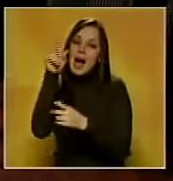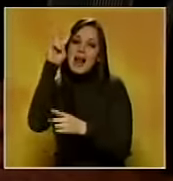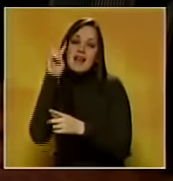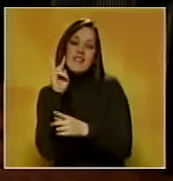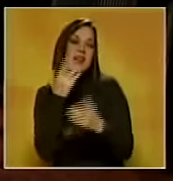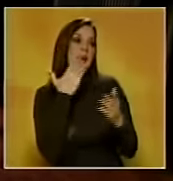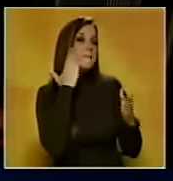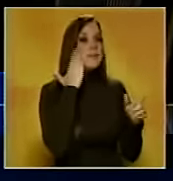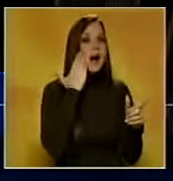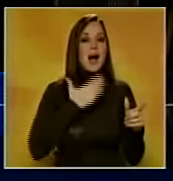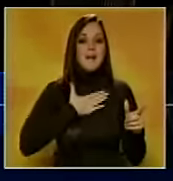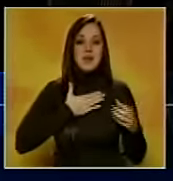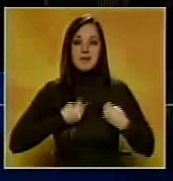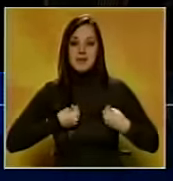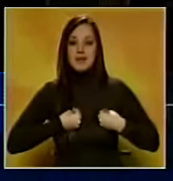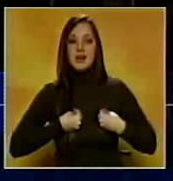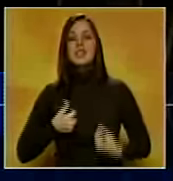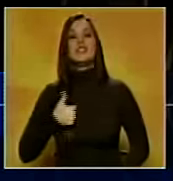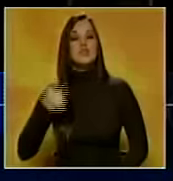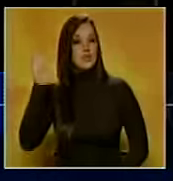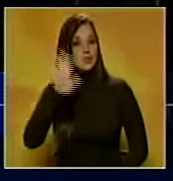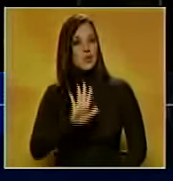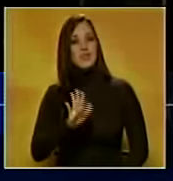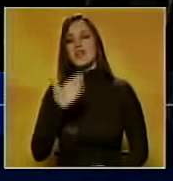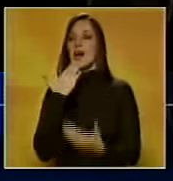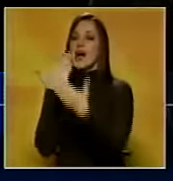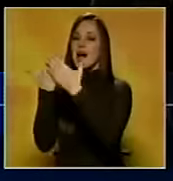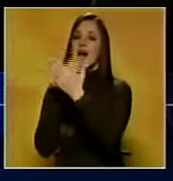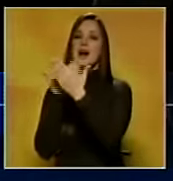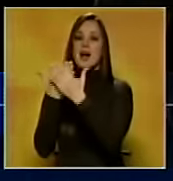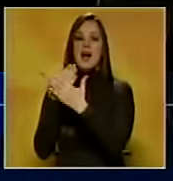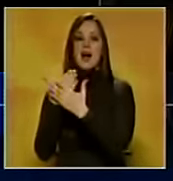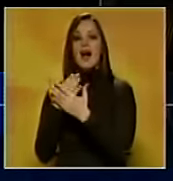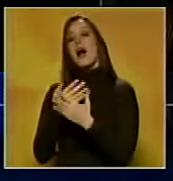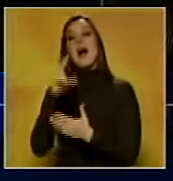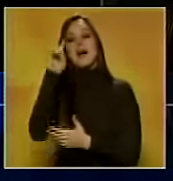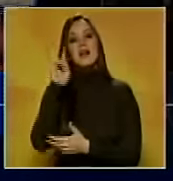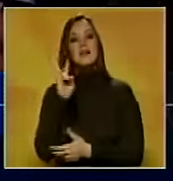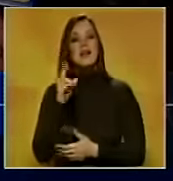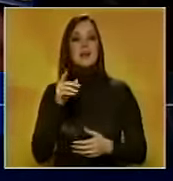compañía de mi hermana para agradecer muchísimo a la Virgen por la salud de mi padre.